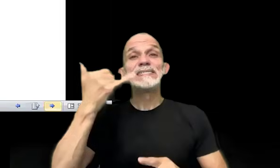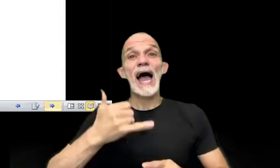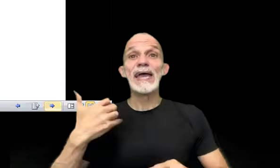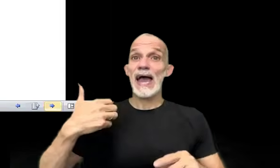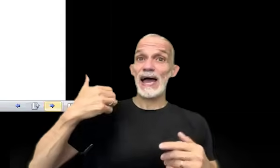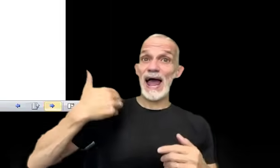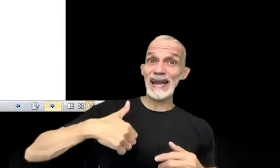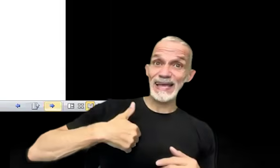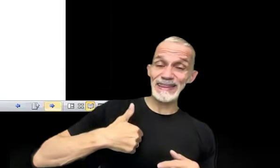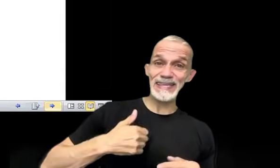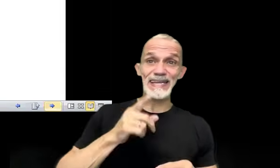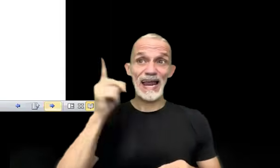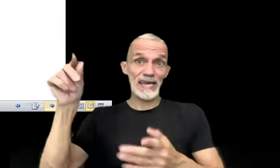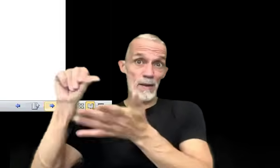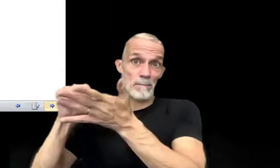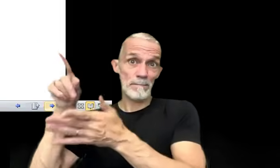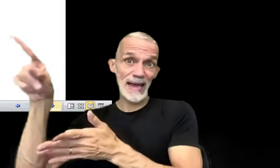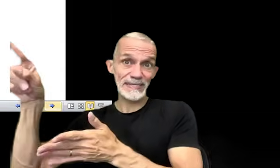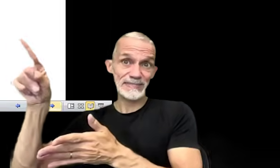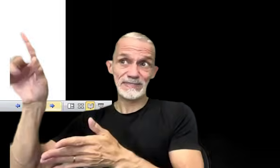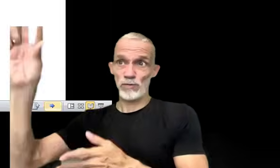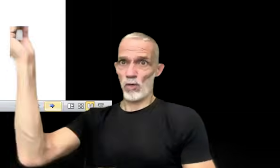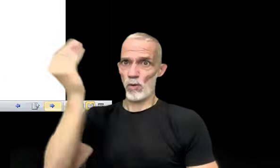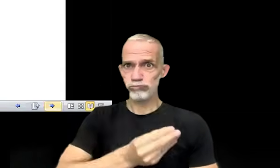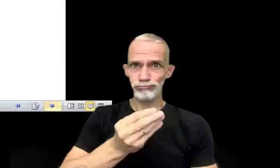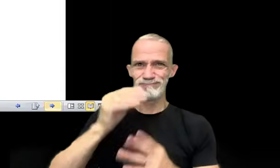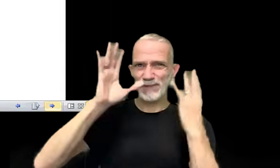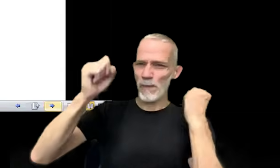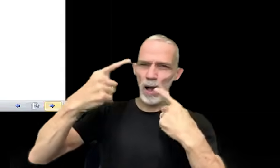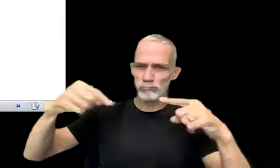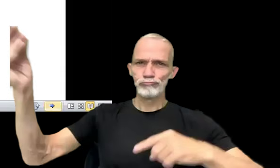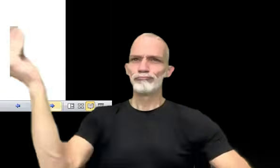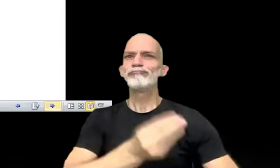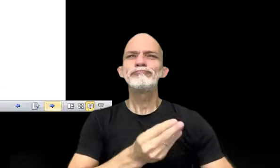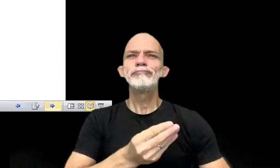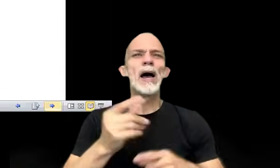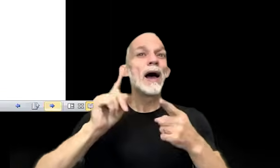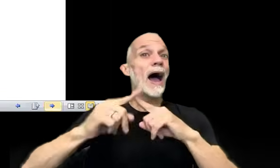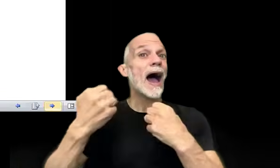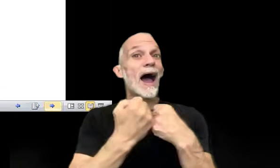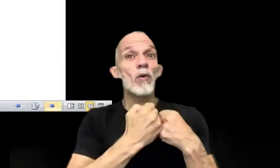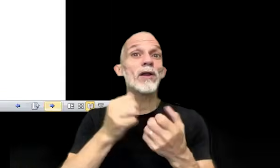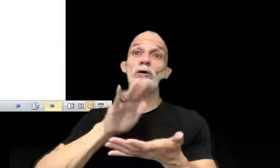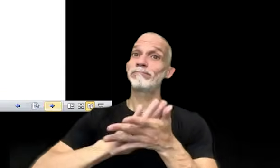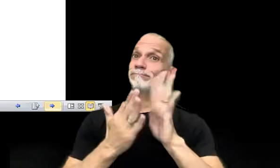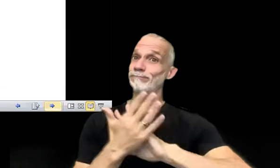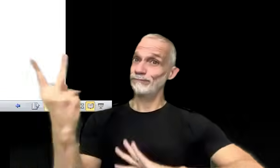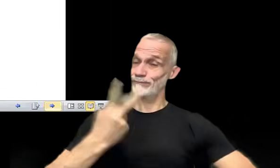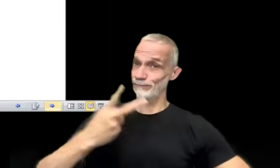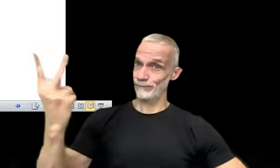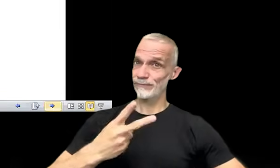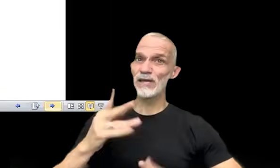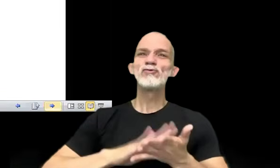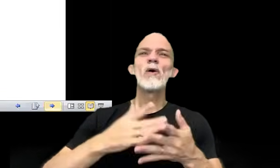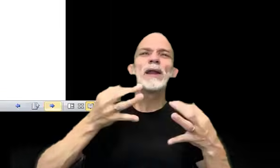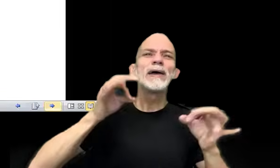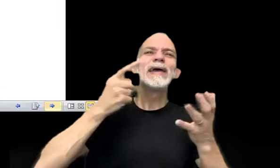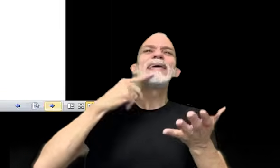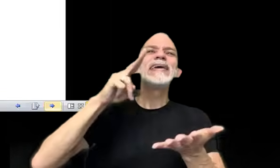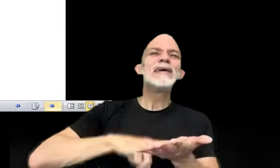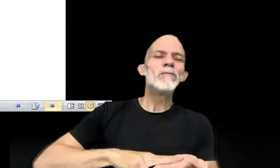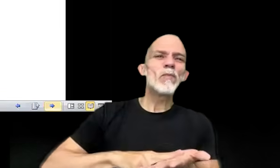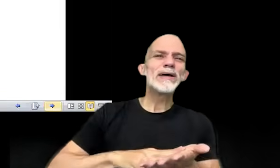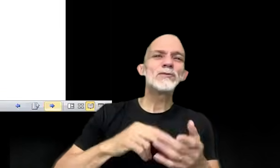entre Argentina y el país de ese diplomático convenio de reciprocidad en la exención